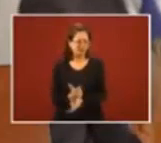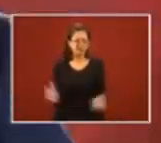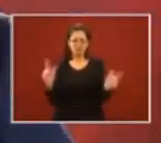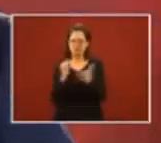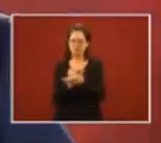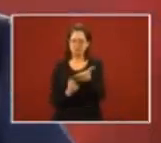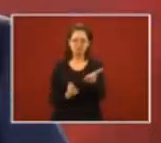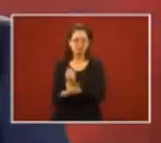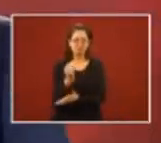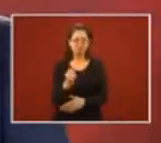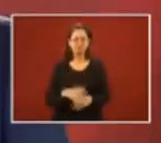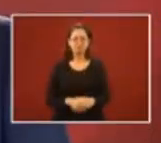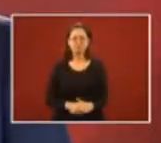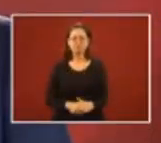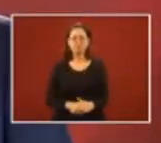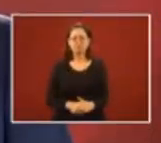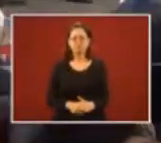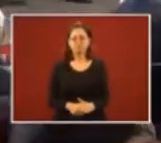libremente.